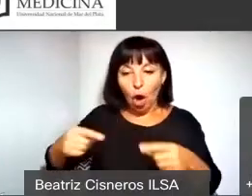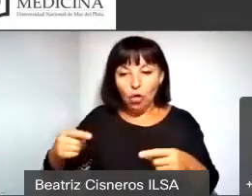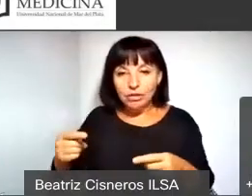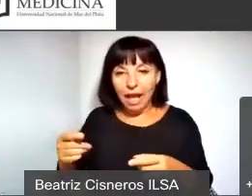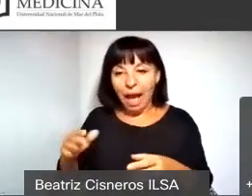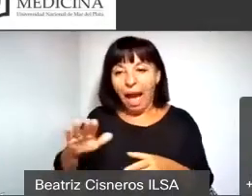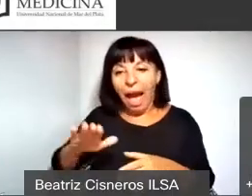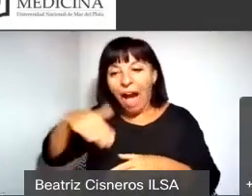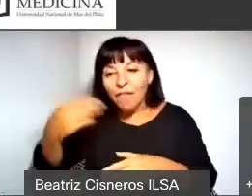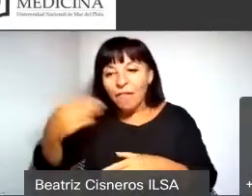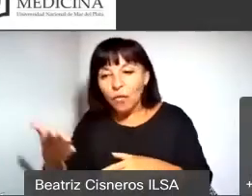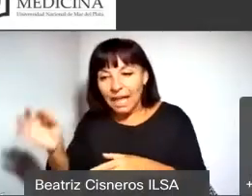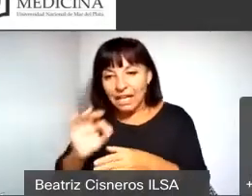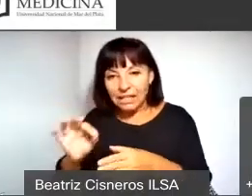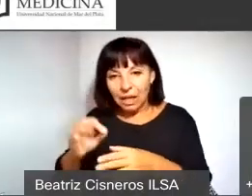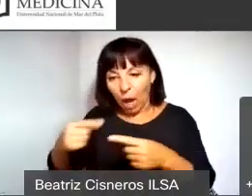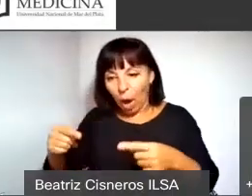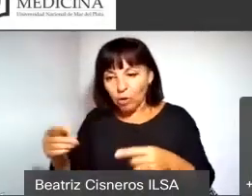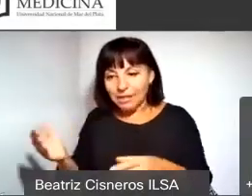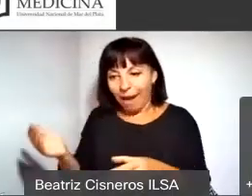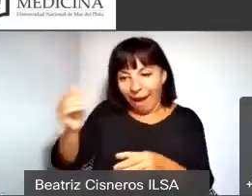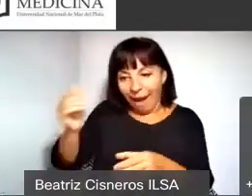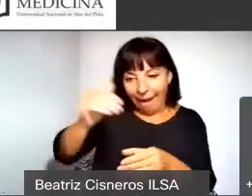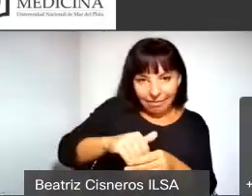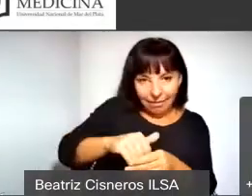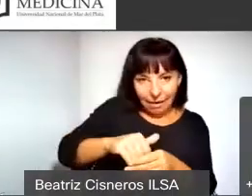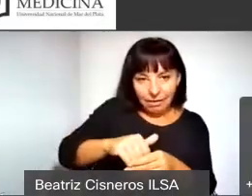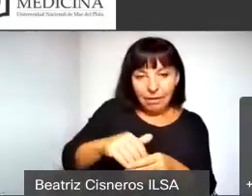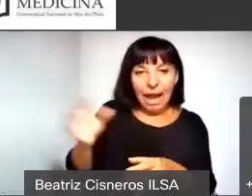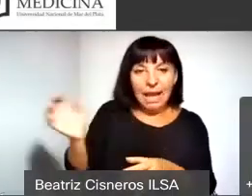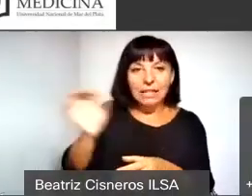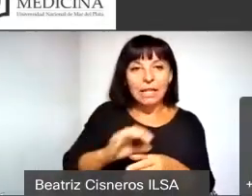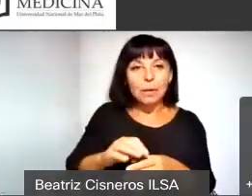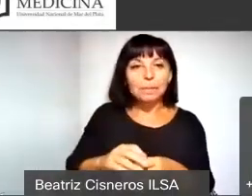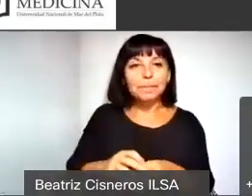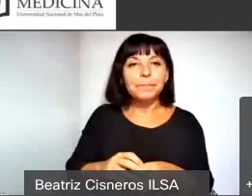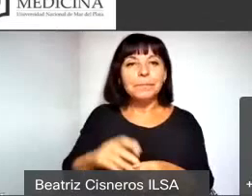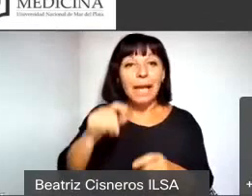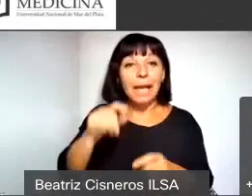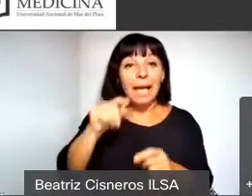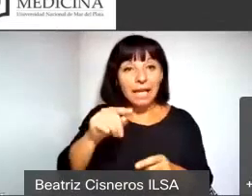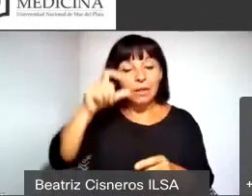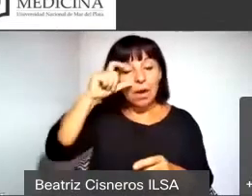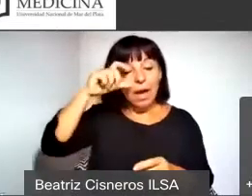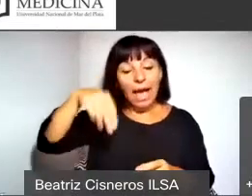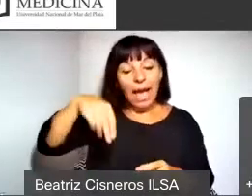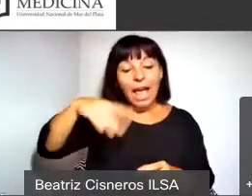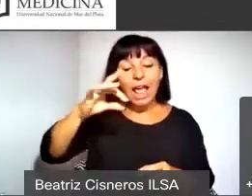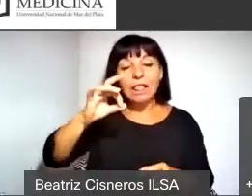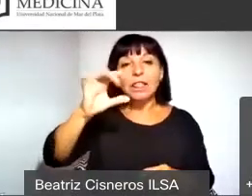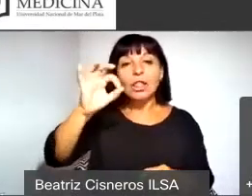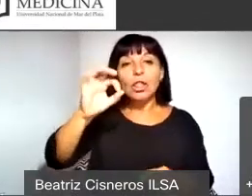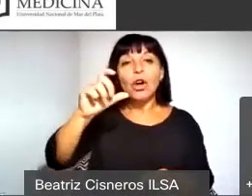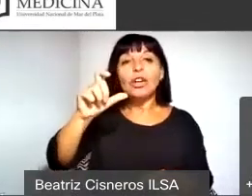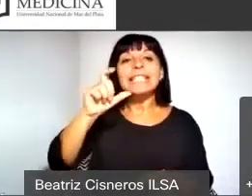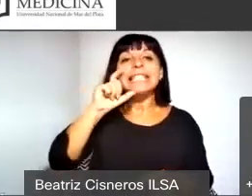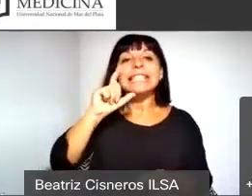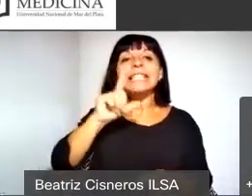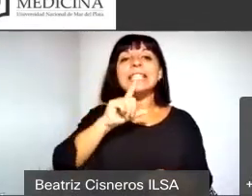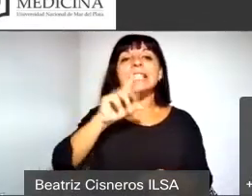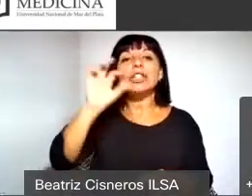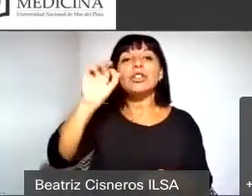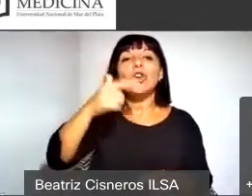célula hacia el interior de la misma. En eso consiste la endocitosis. Y la endocitosis la